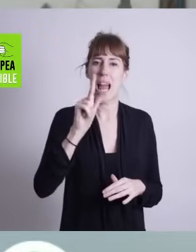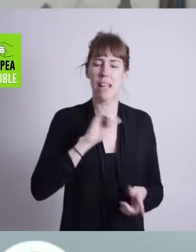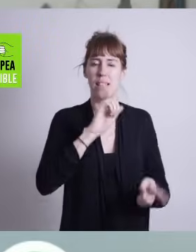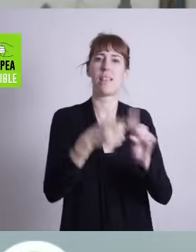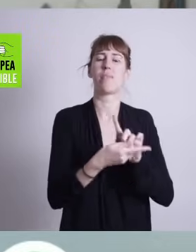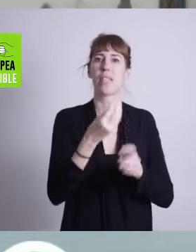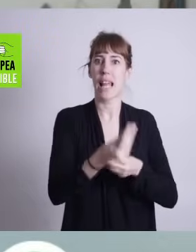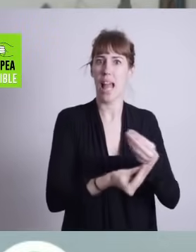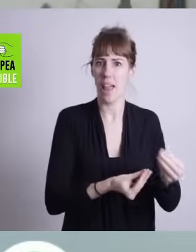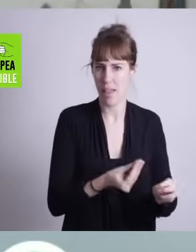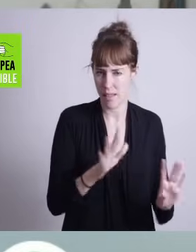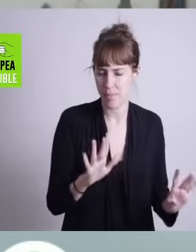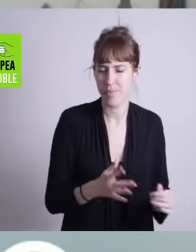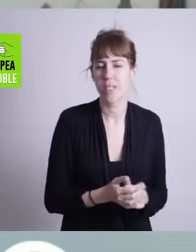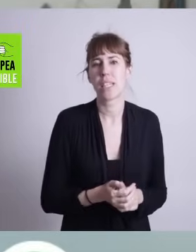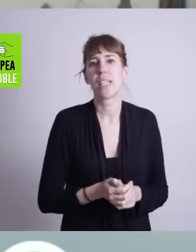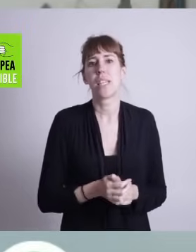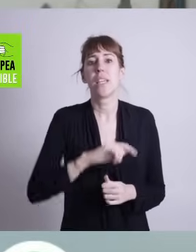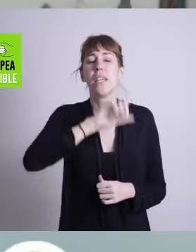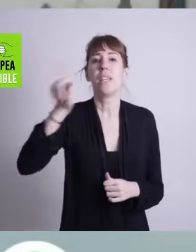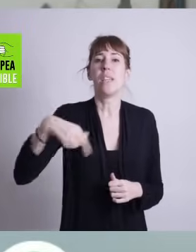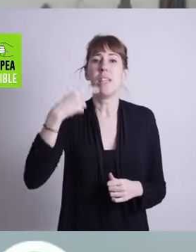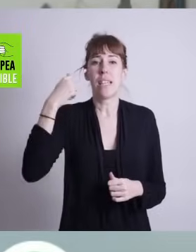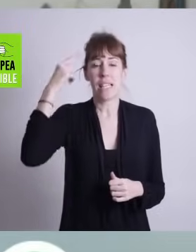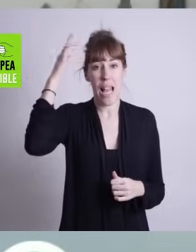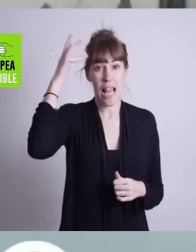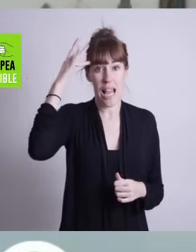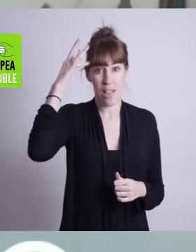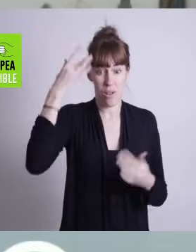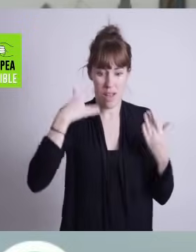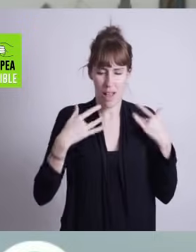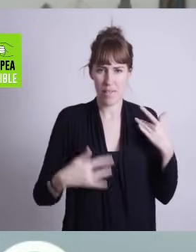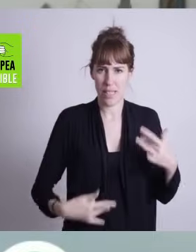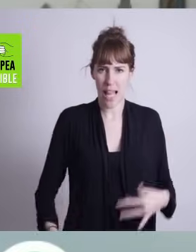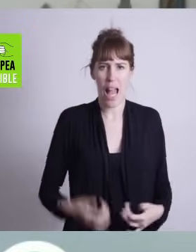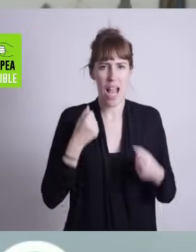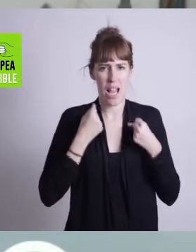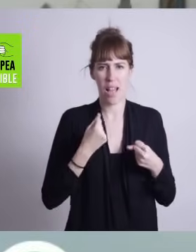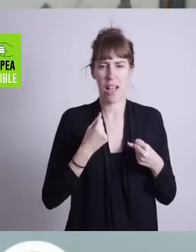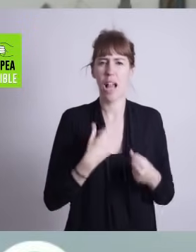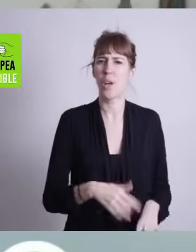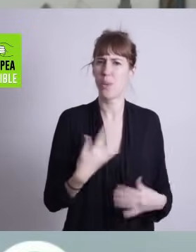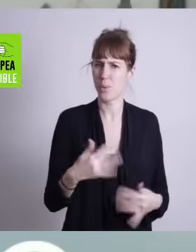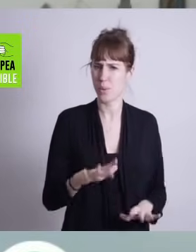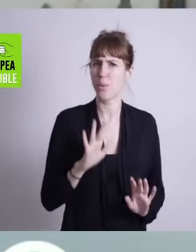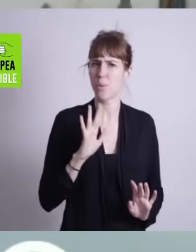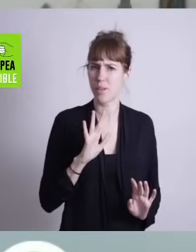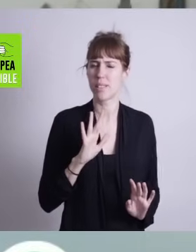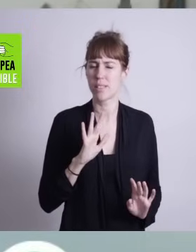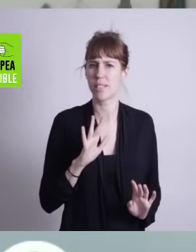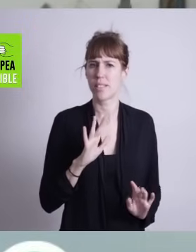nosotros estamos configurados por una anatomía muy compleja, tanto física como energética. Ambas dos